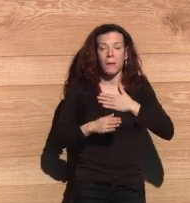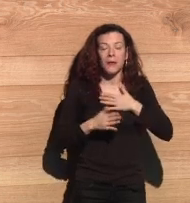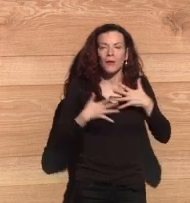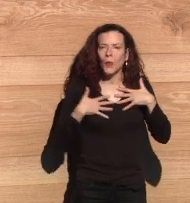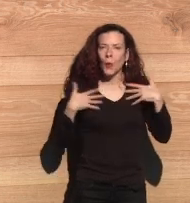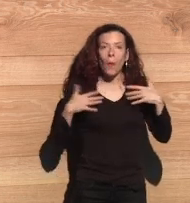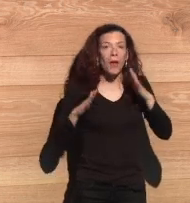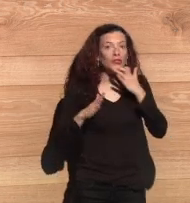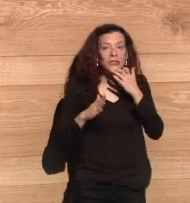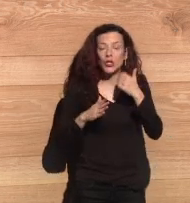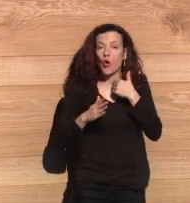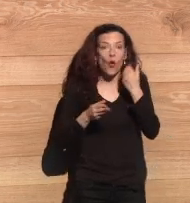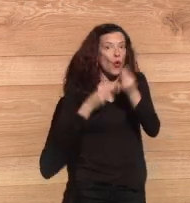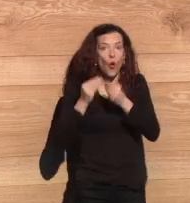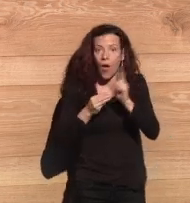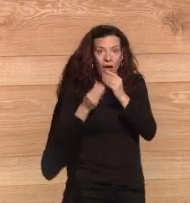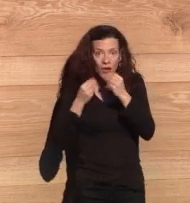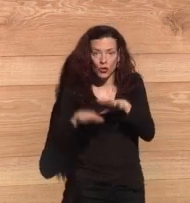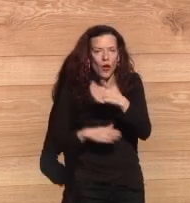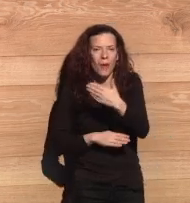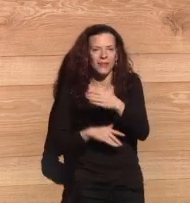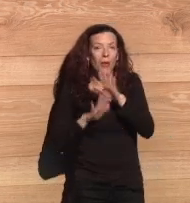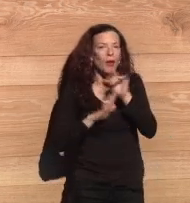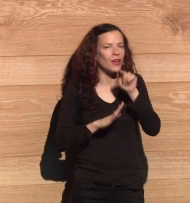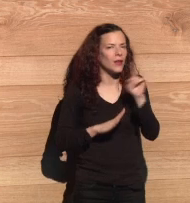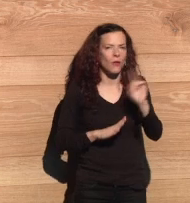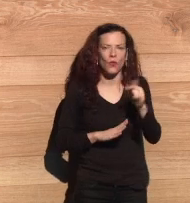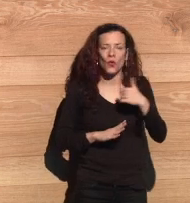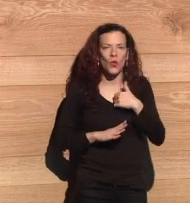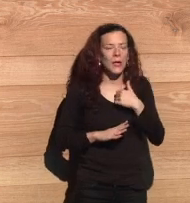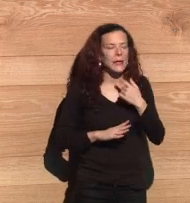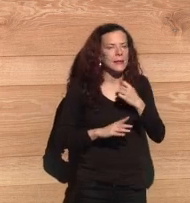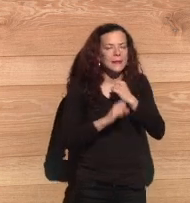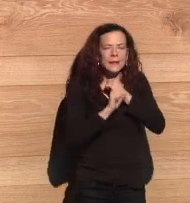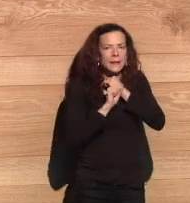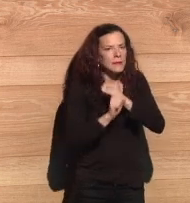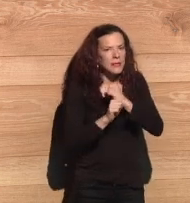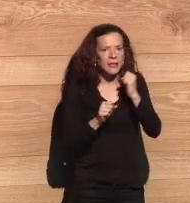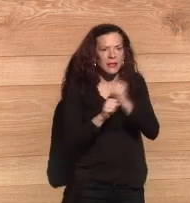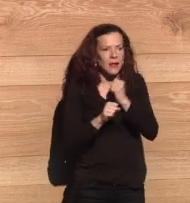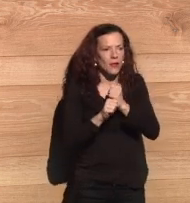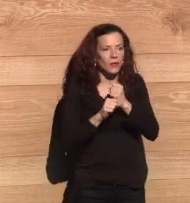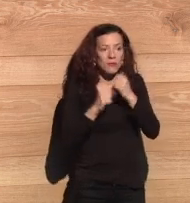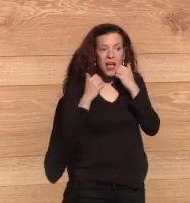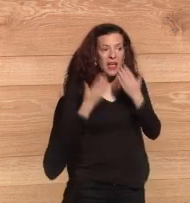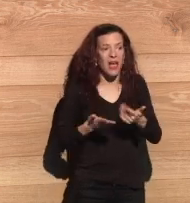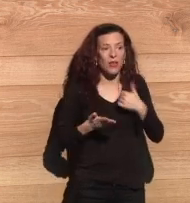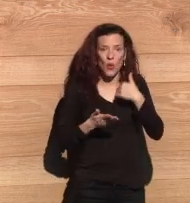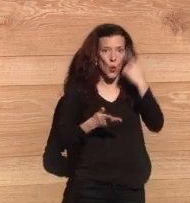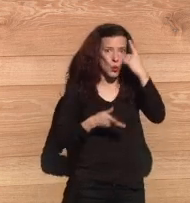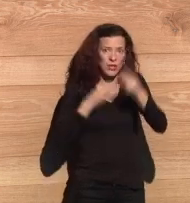que si no lo hago no me pasa nada, vamos. Pero esta no. Yo este trabajo, esto se me ha caído, ¿eh? Yo ya no sé qué hacer con